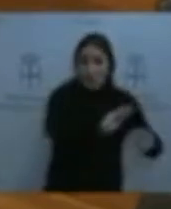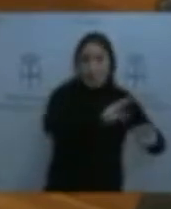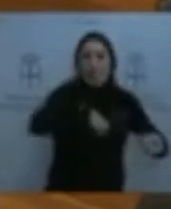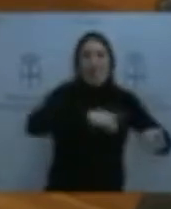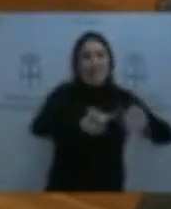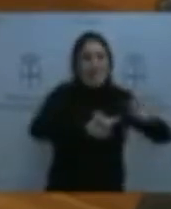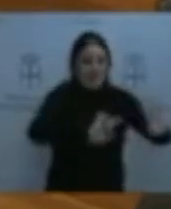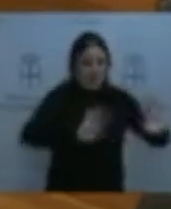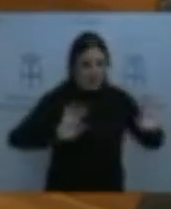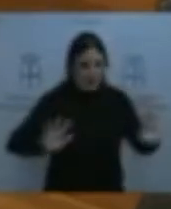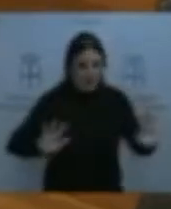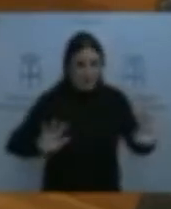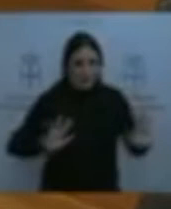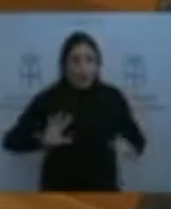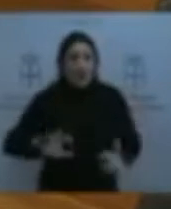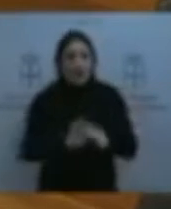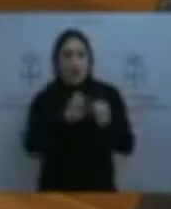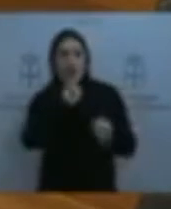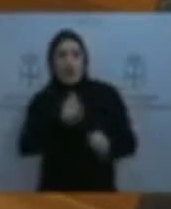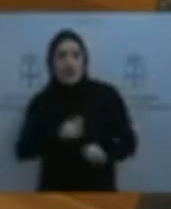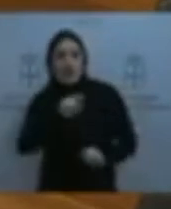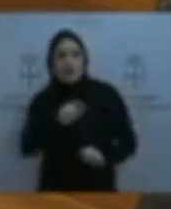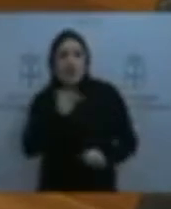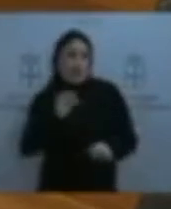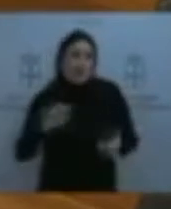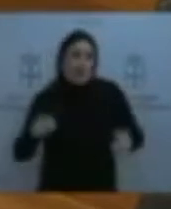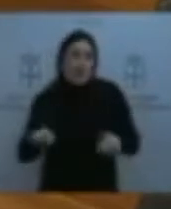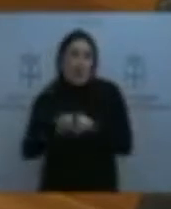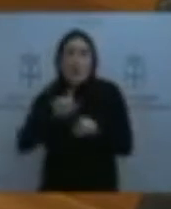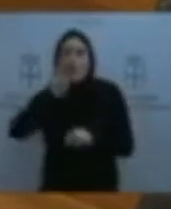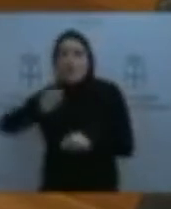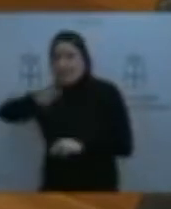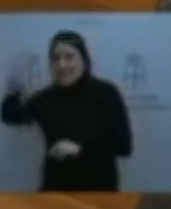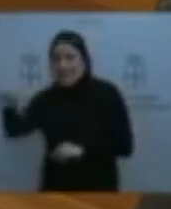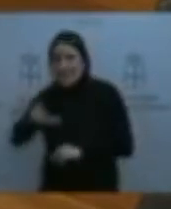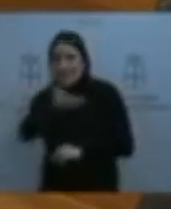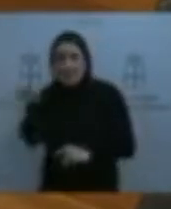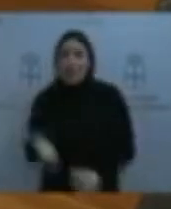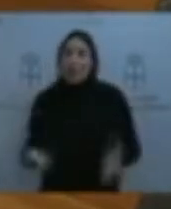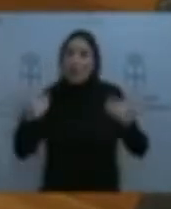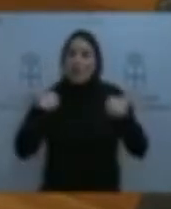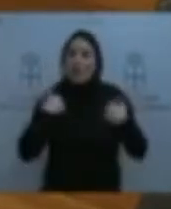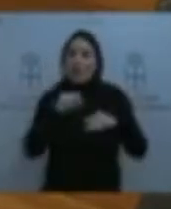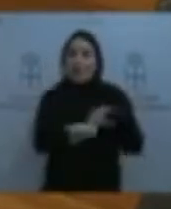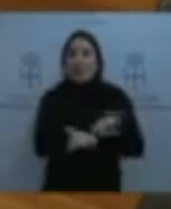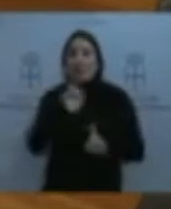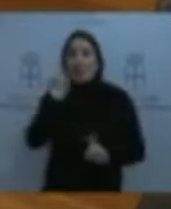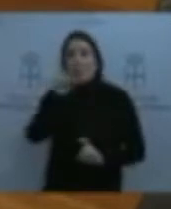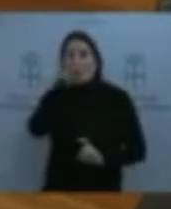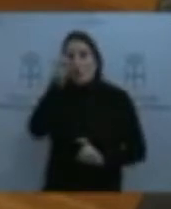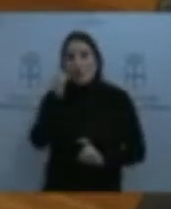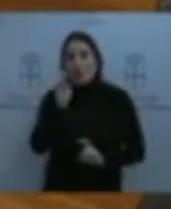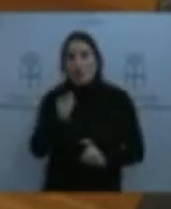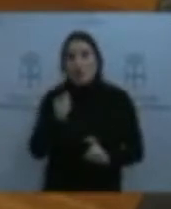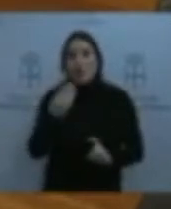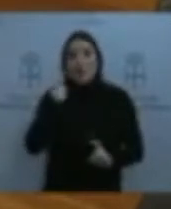esta fundación, al igual que respecto al resto de fundaciones, las competencias de la Consejería de Educación y Cultura son las